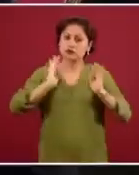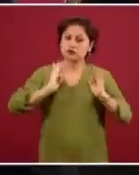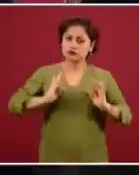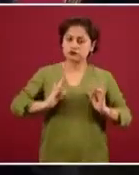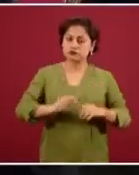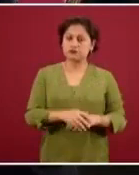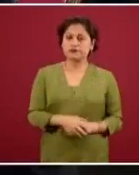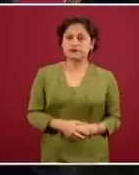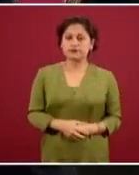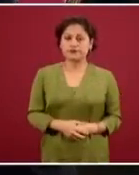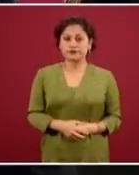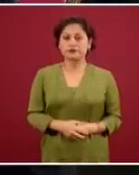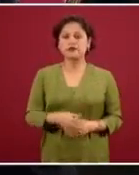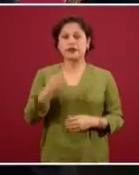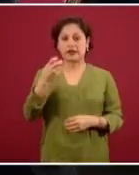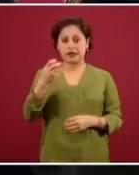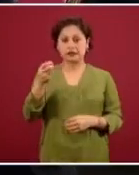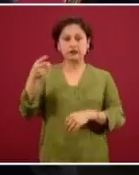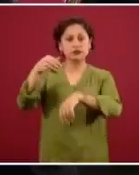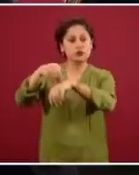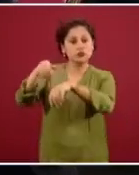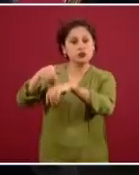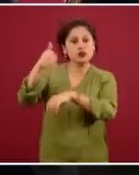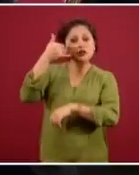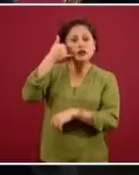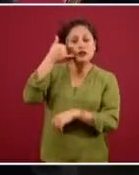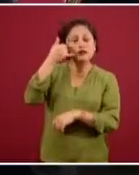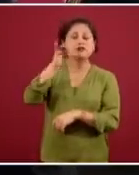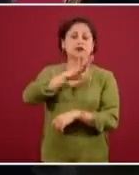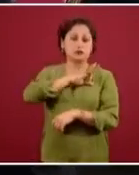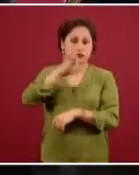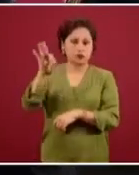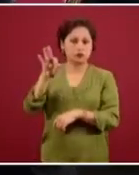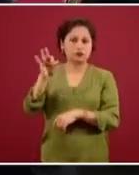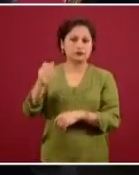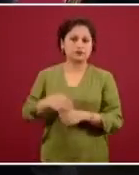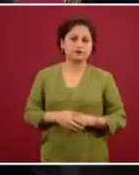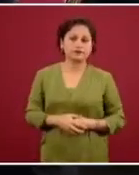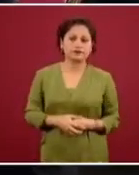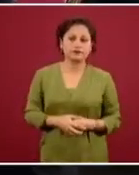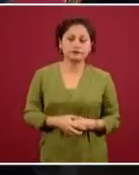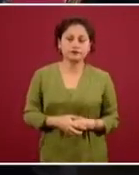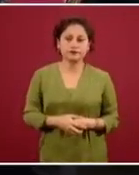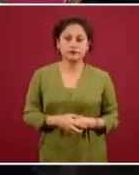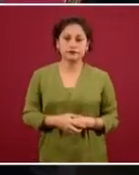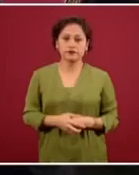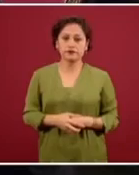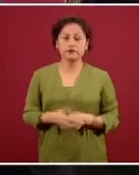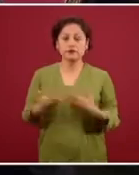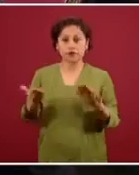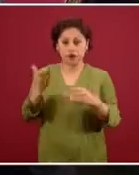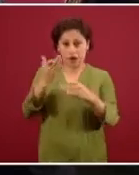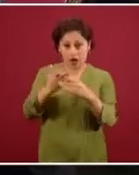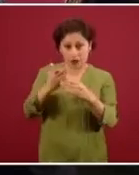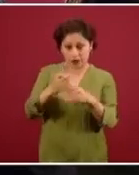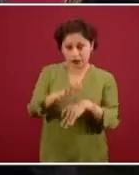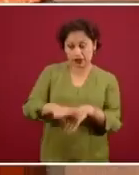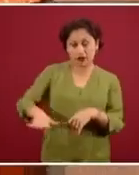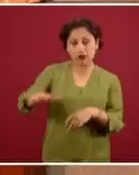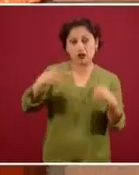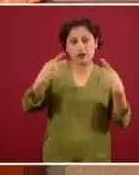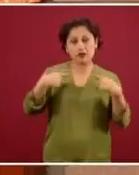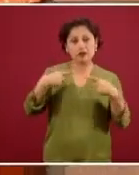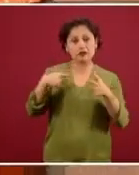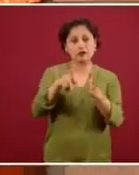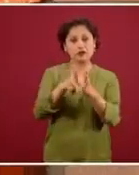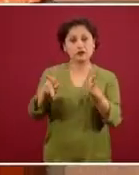Son líneas que están disponibles. Y en este momento, a ustedes como medios les hago un llamado a